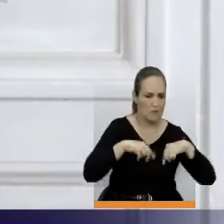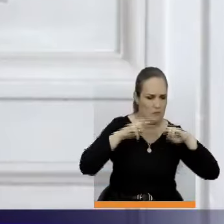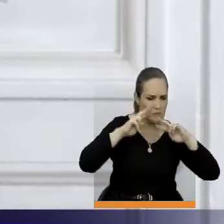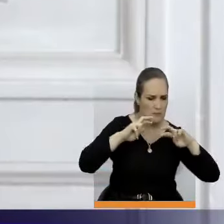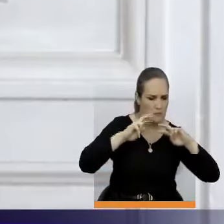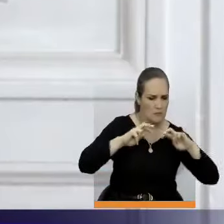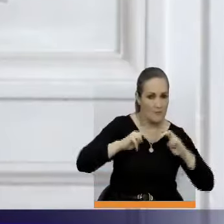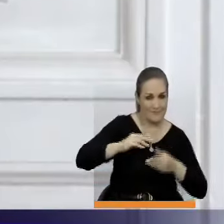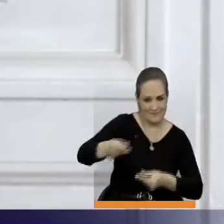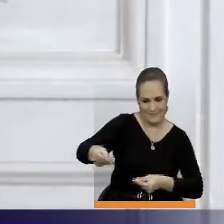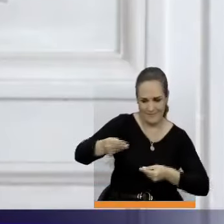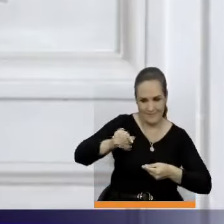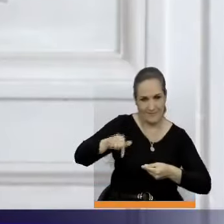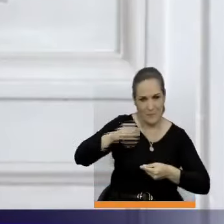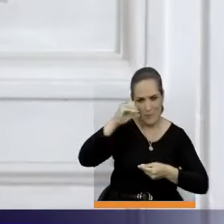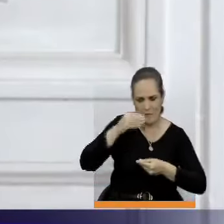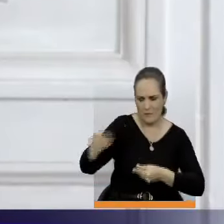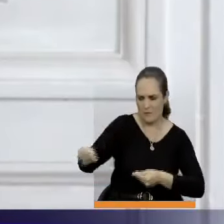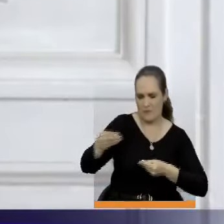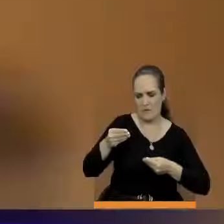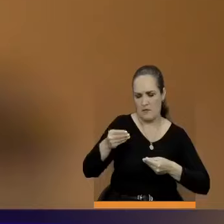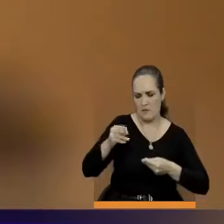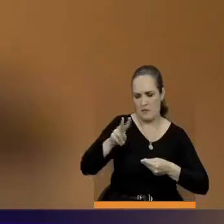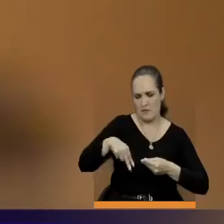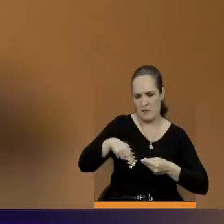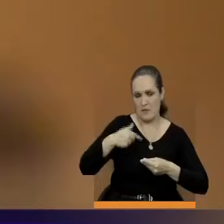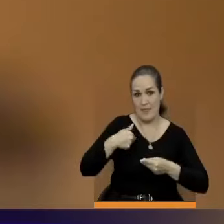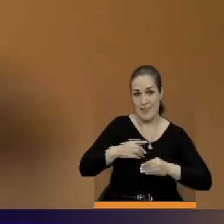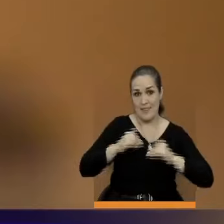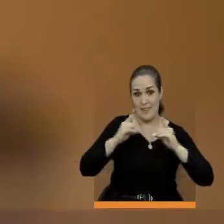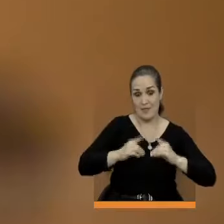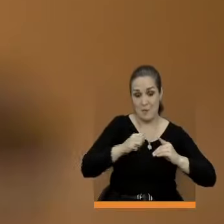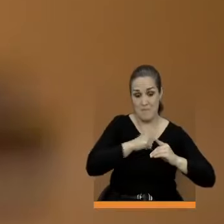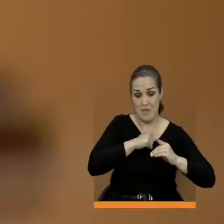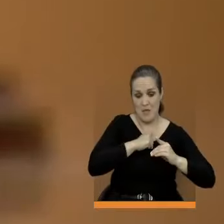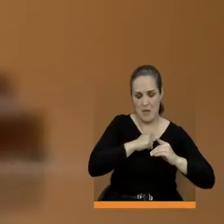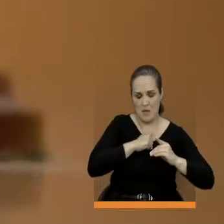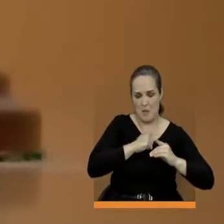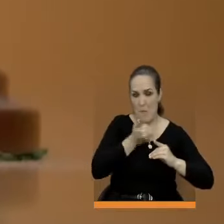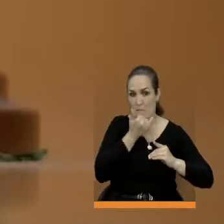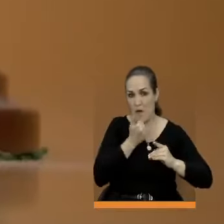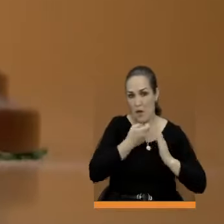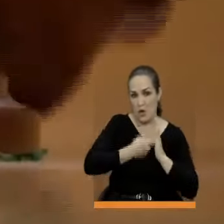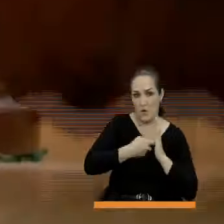solicitud del presidente, que va en contra de una decisión de este mismo tribunal.